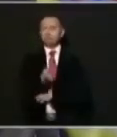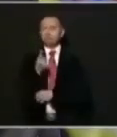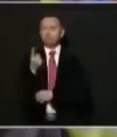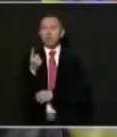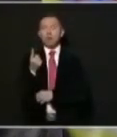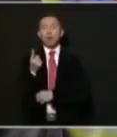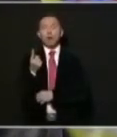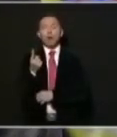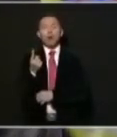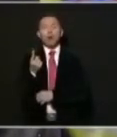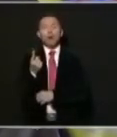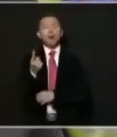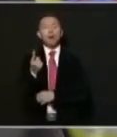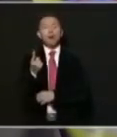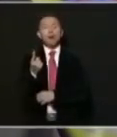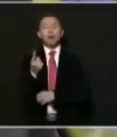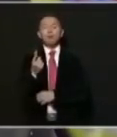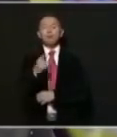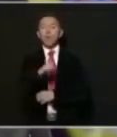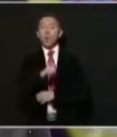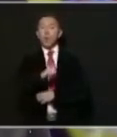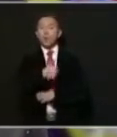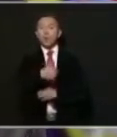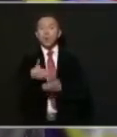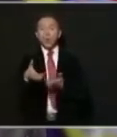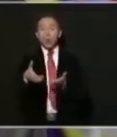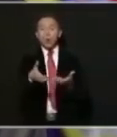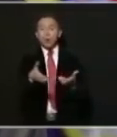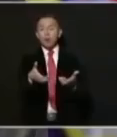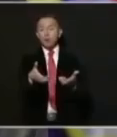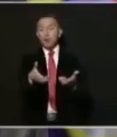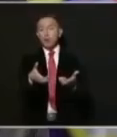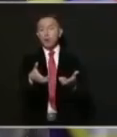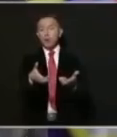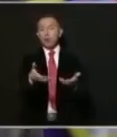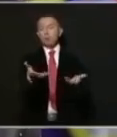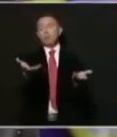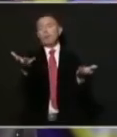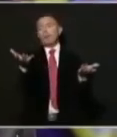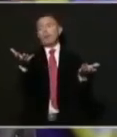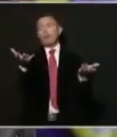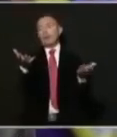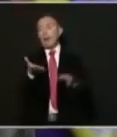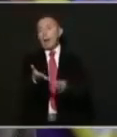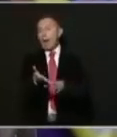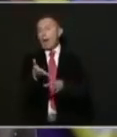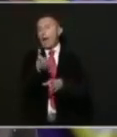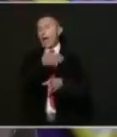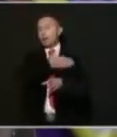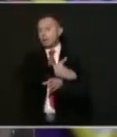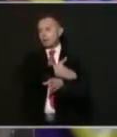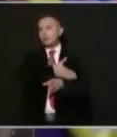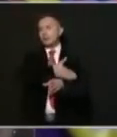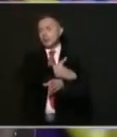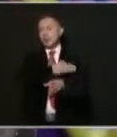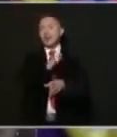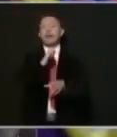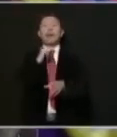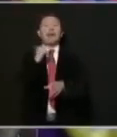hacen, bueno, que hacían los